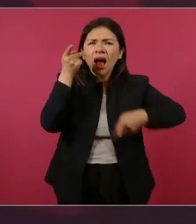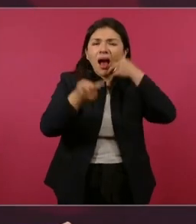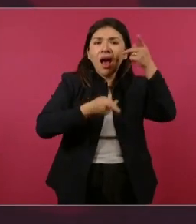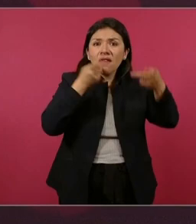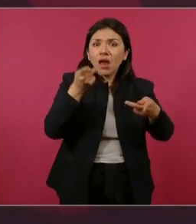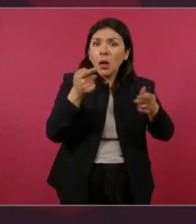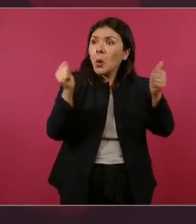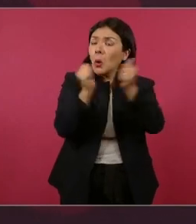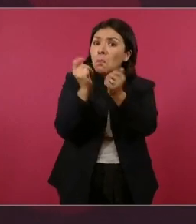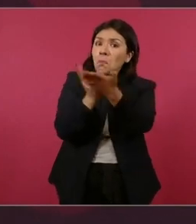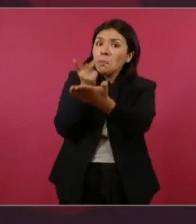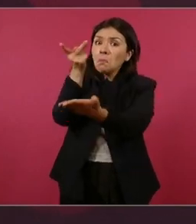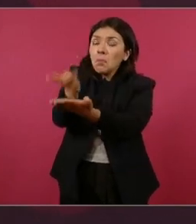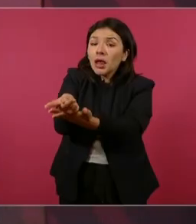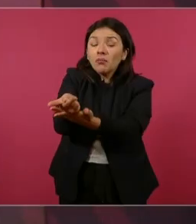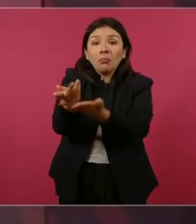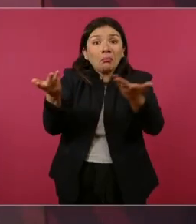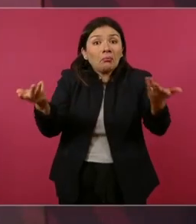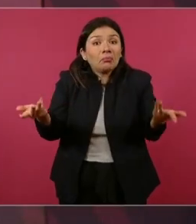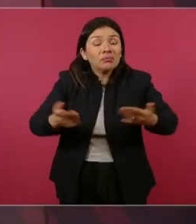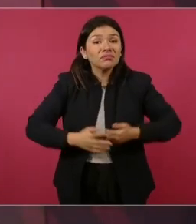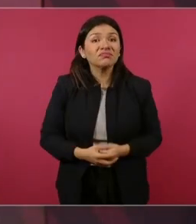y premiado.